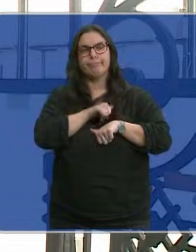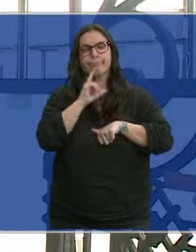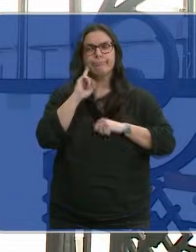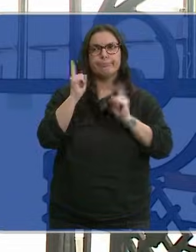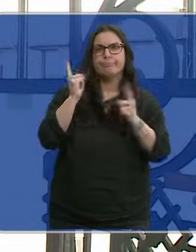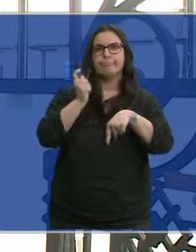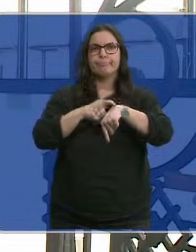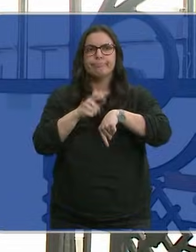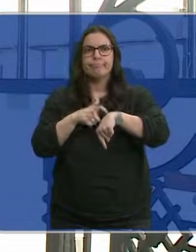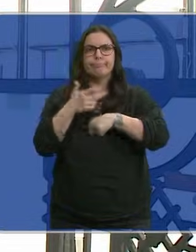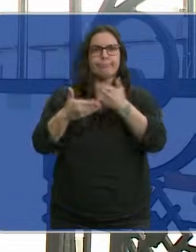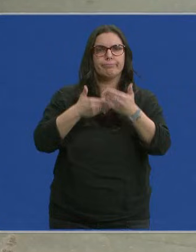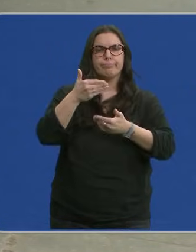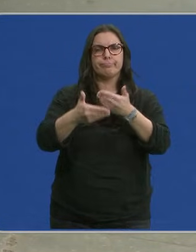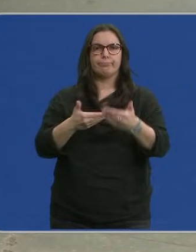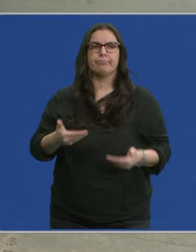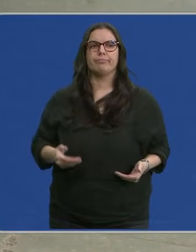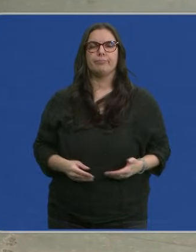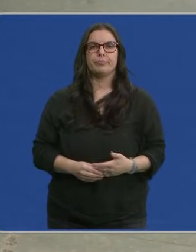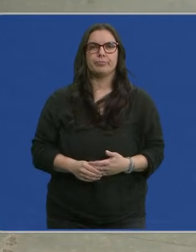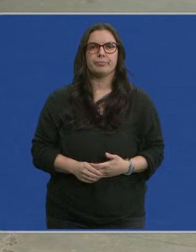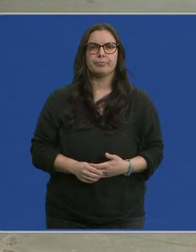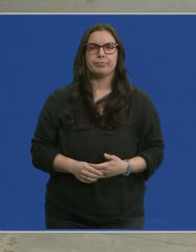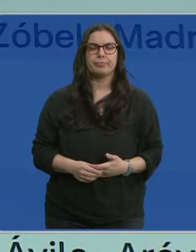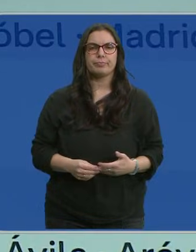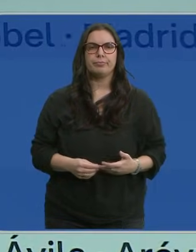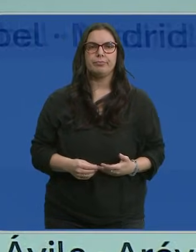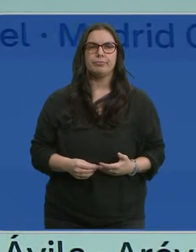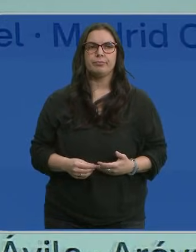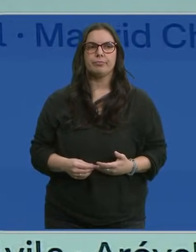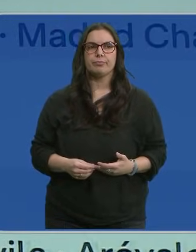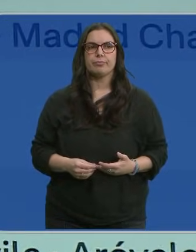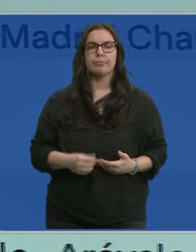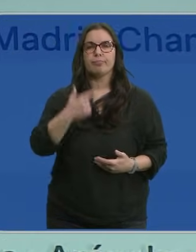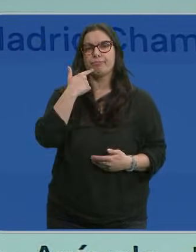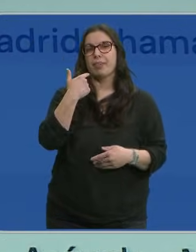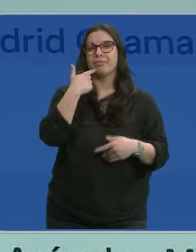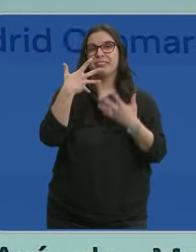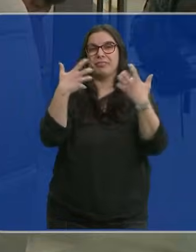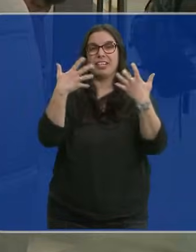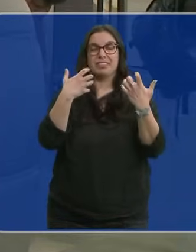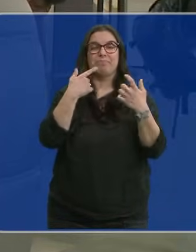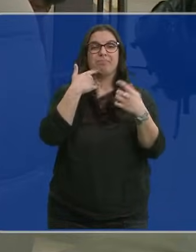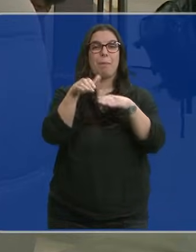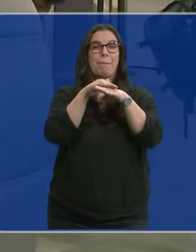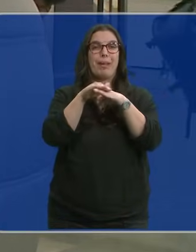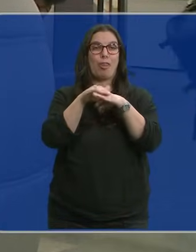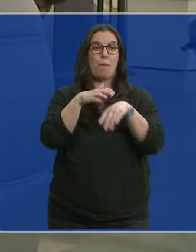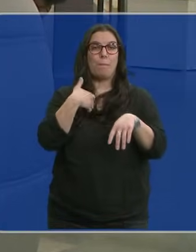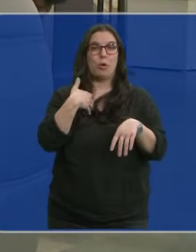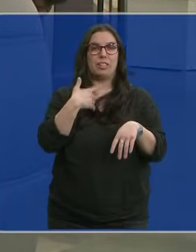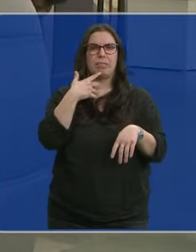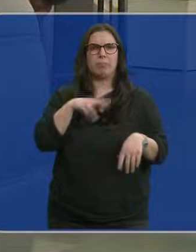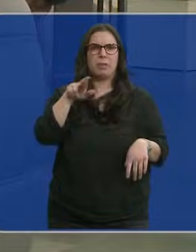las 11 horas y 56 minutos. Disculpen las molestias. Un aviso repetido